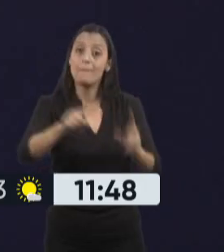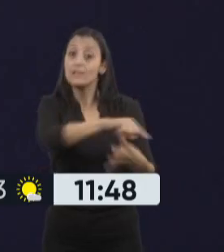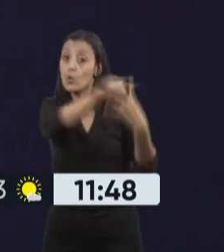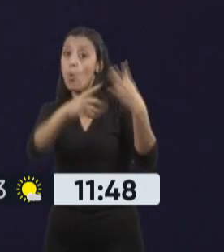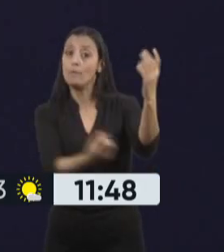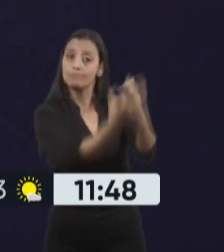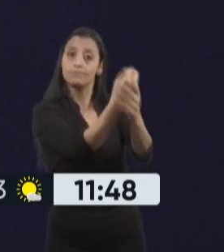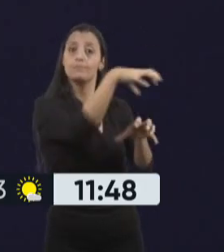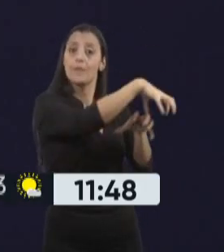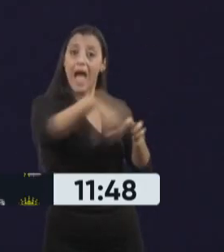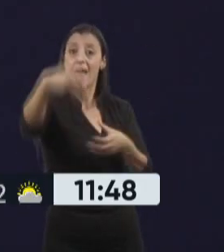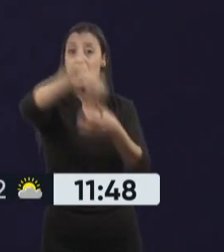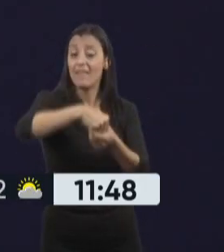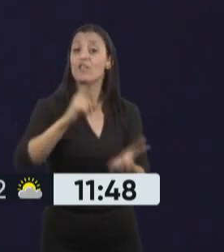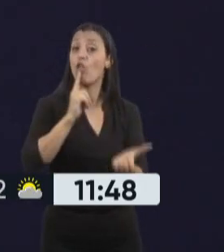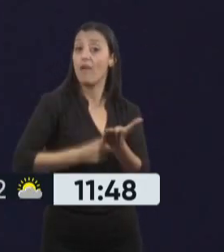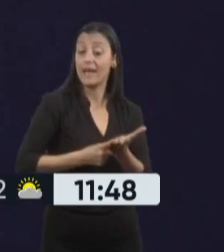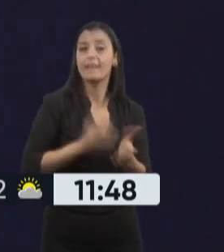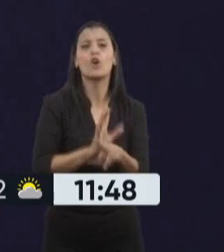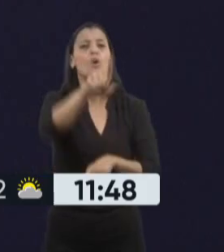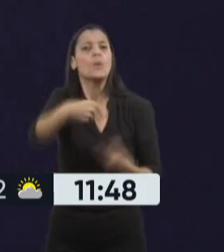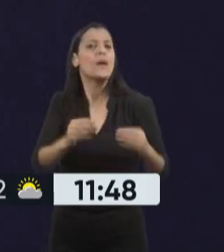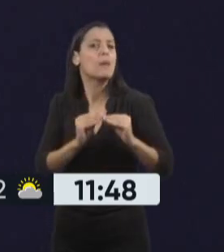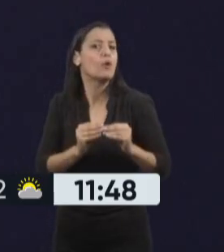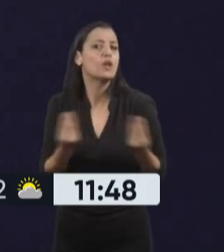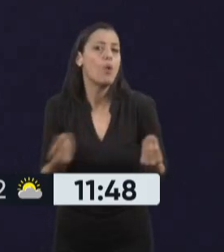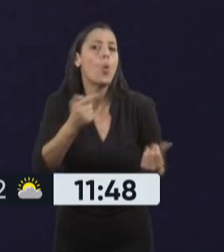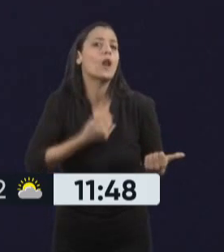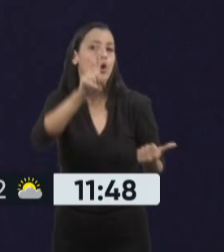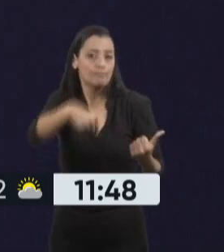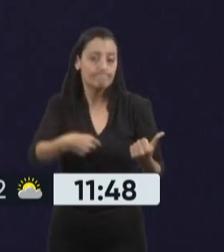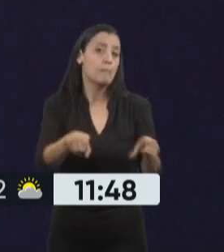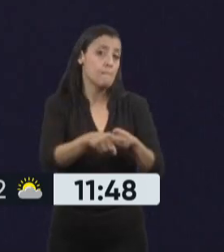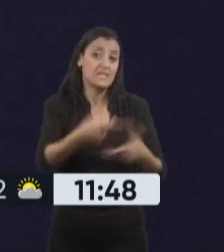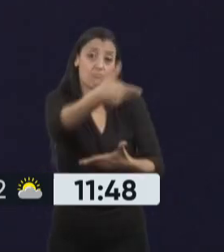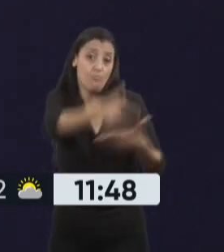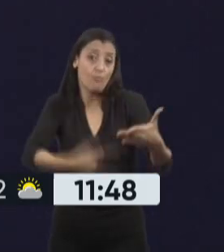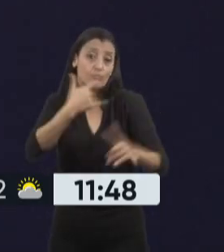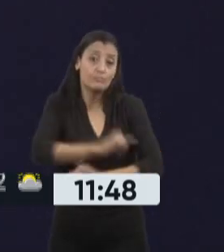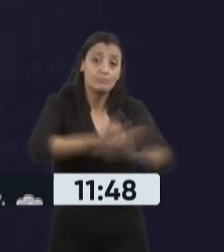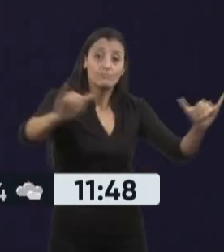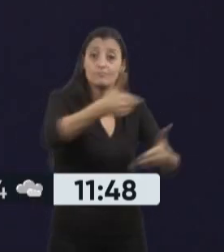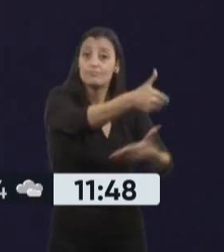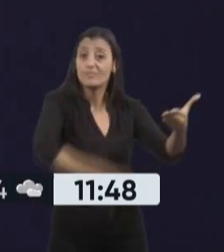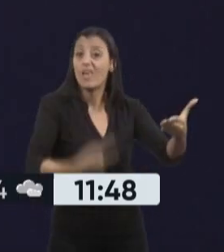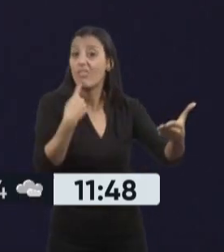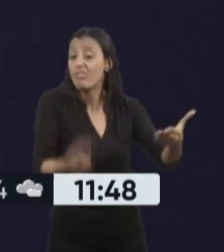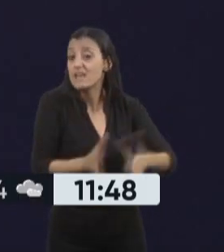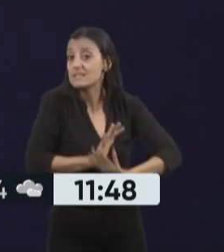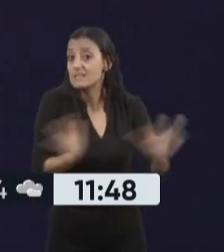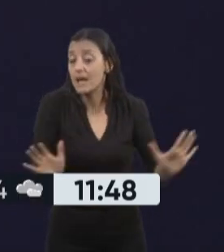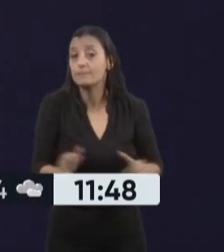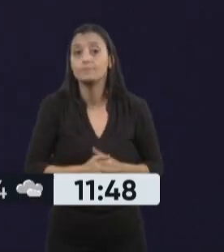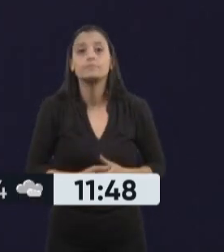que mencioné y que están en el decreto, responden simplemente a lo que efectivamente dice el comunicado de OPRE que yo les comenté recién.